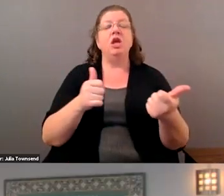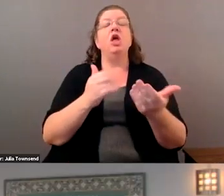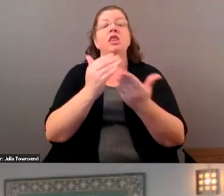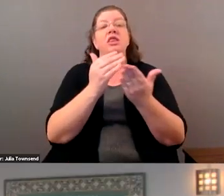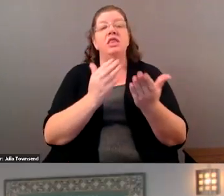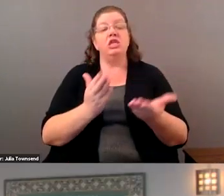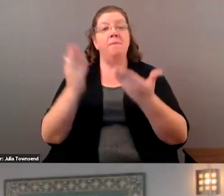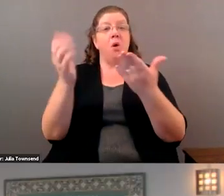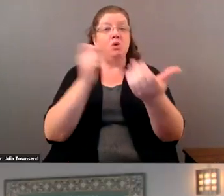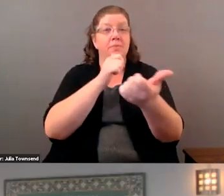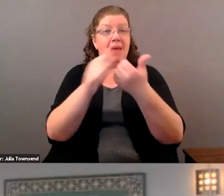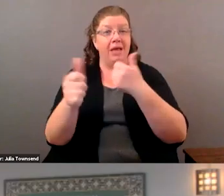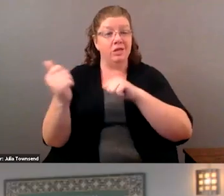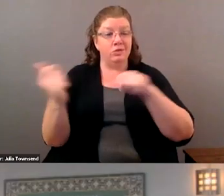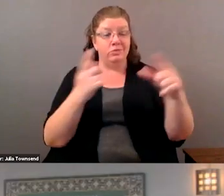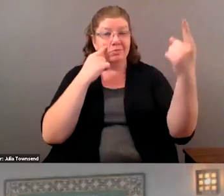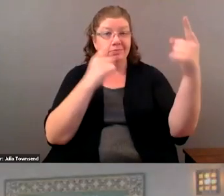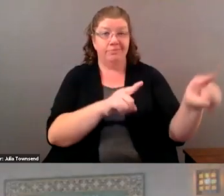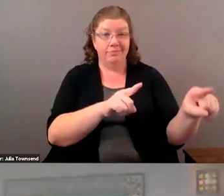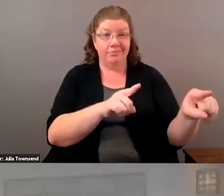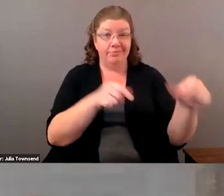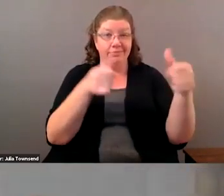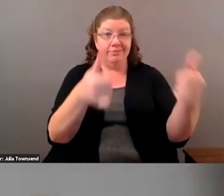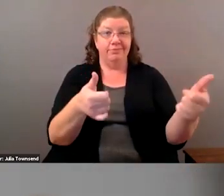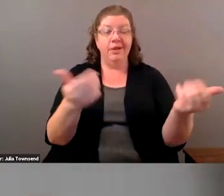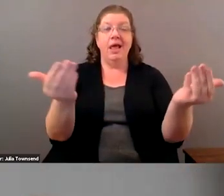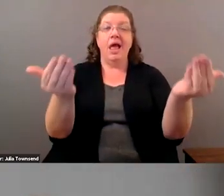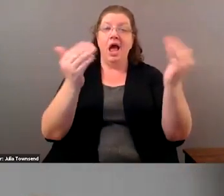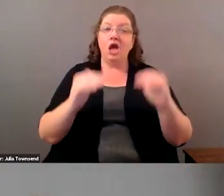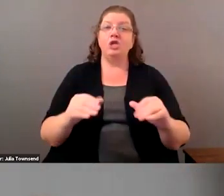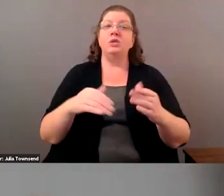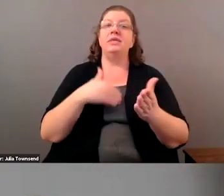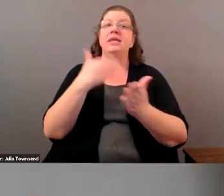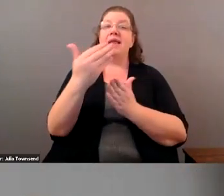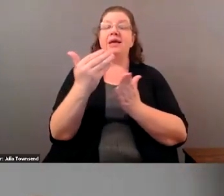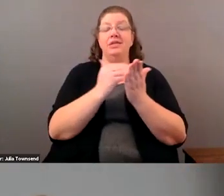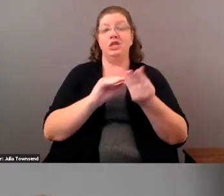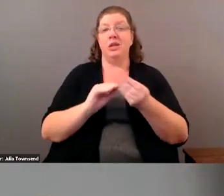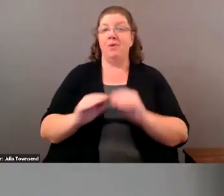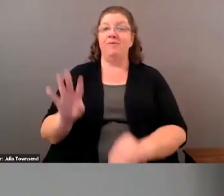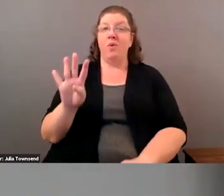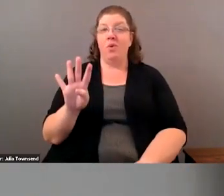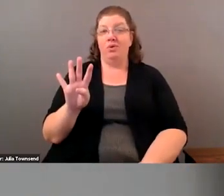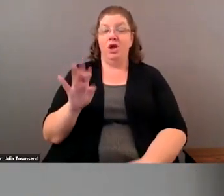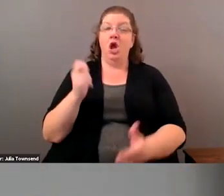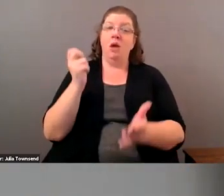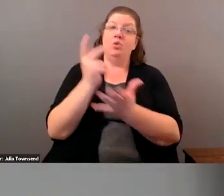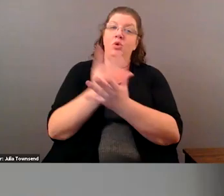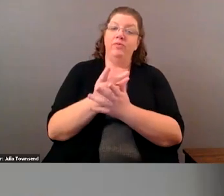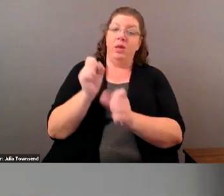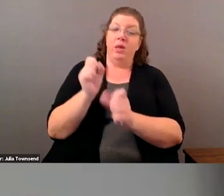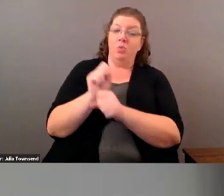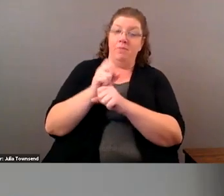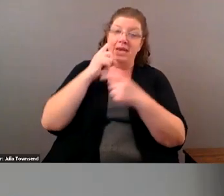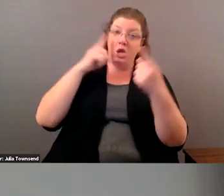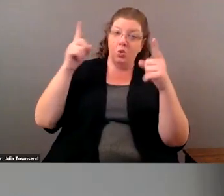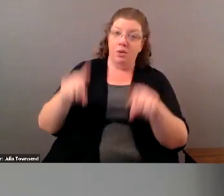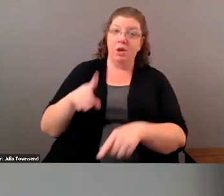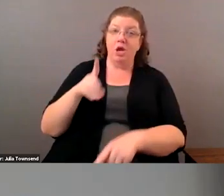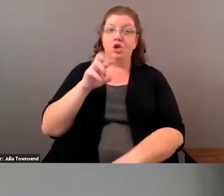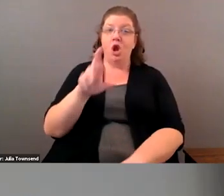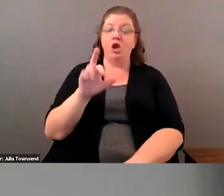todos a favor levanten la mano y digan yo esta emoción fue aprobada unánimemente y